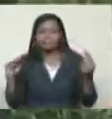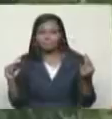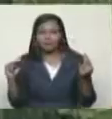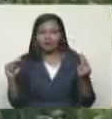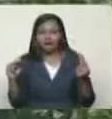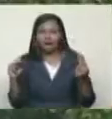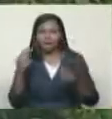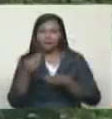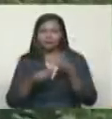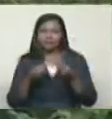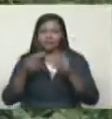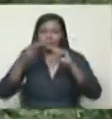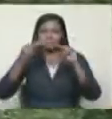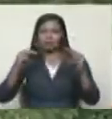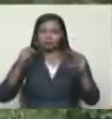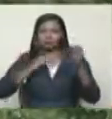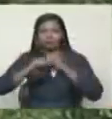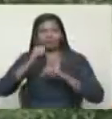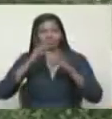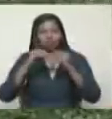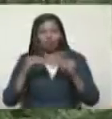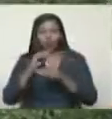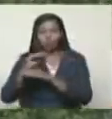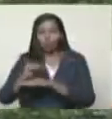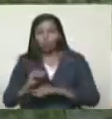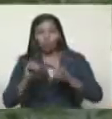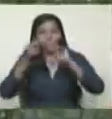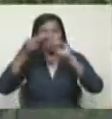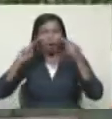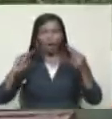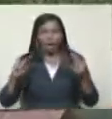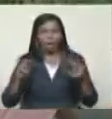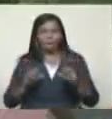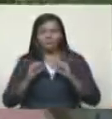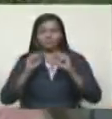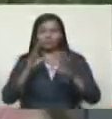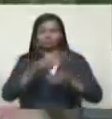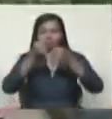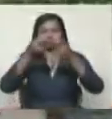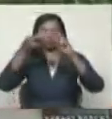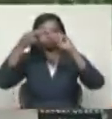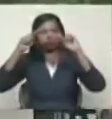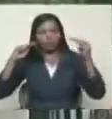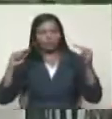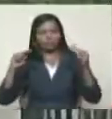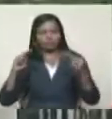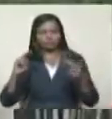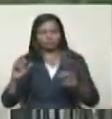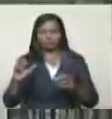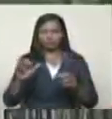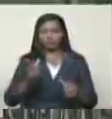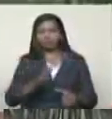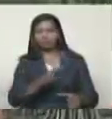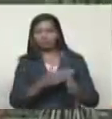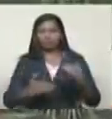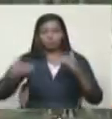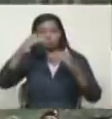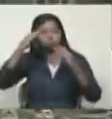para defender la paz, para preservar la paz, para conquistar la paz, el bien supremo,